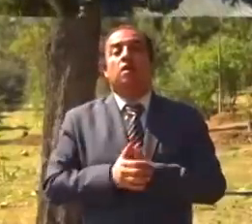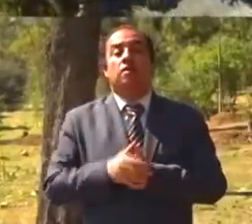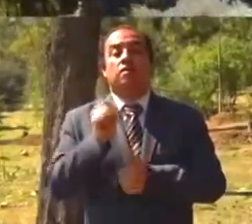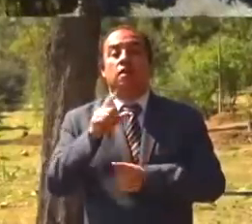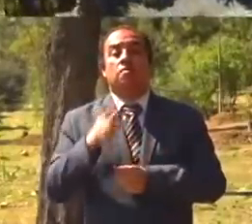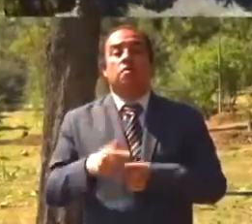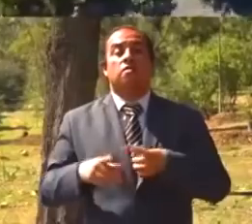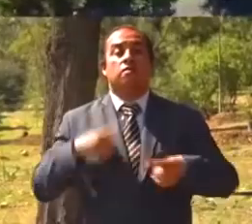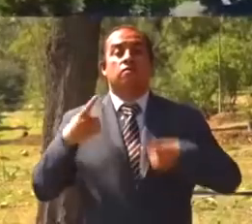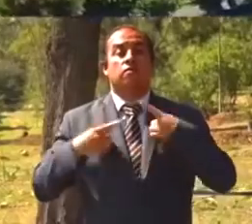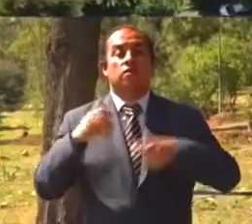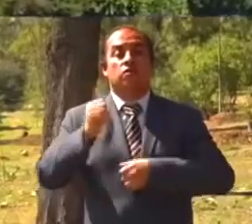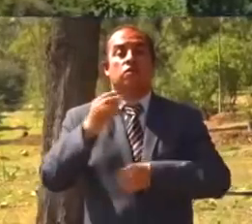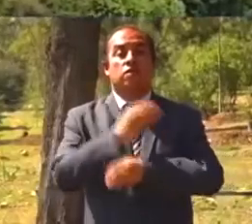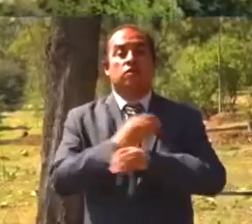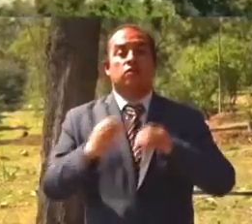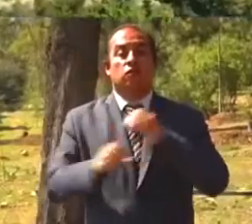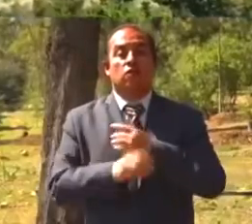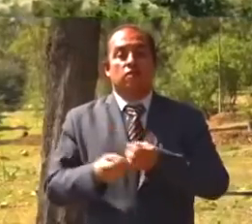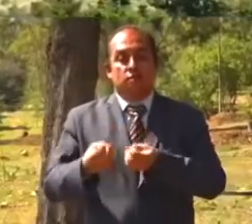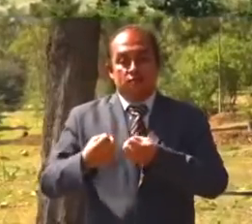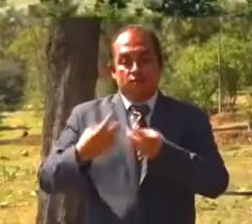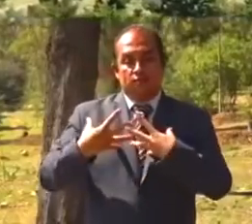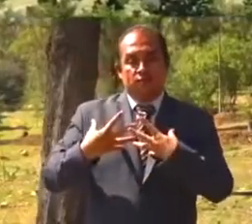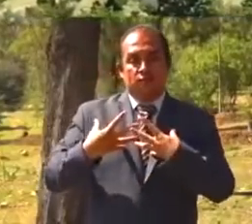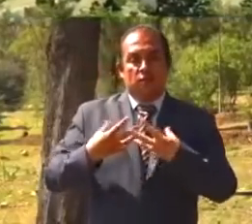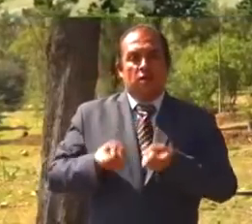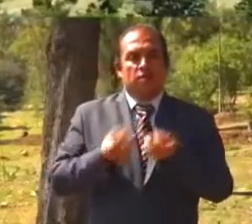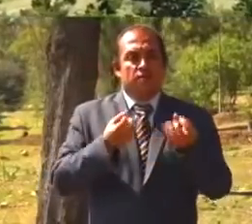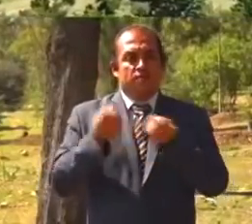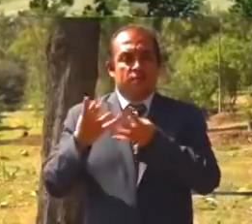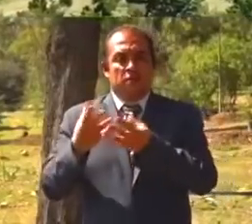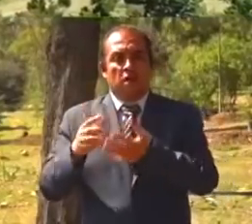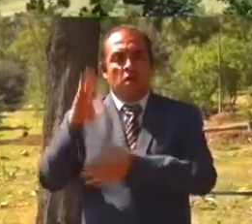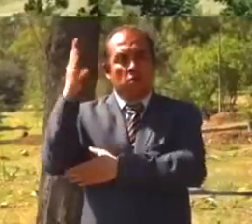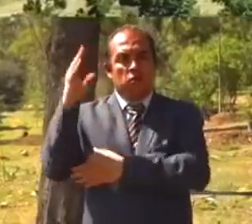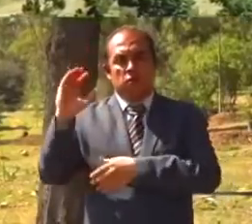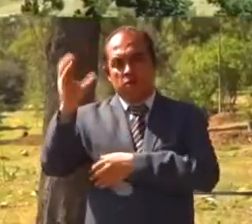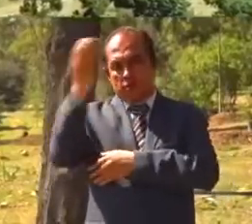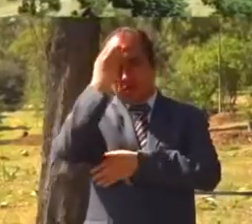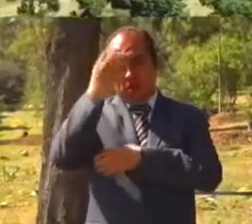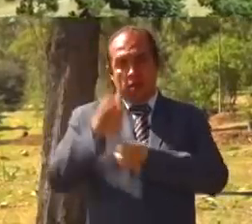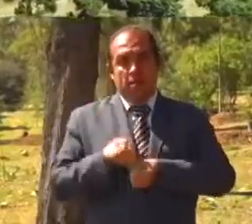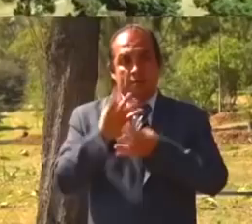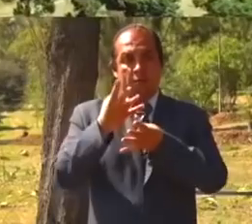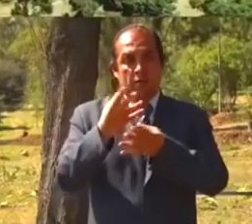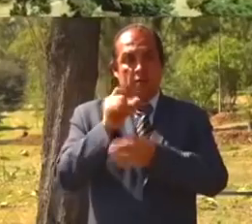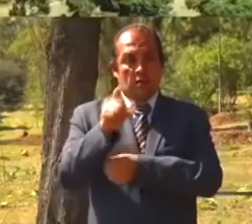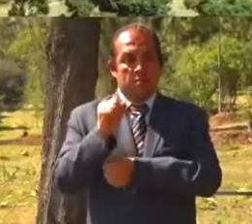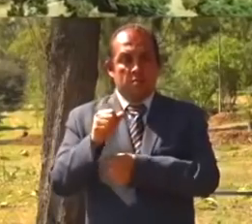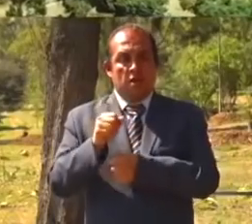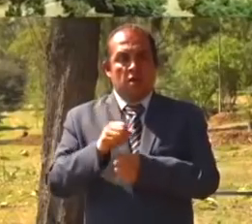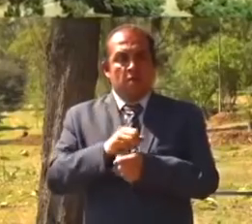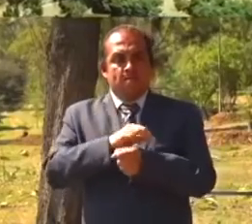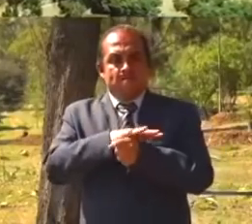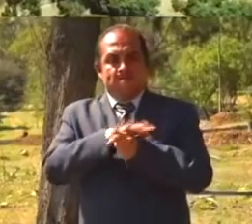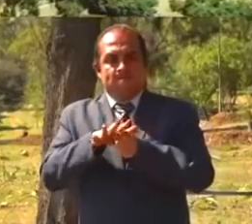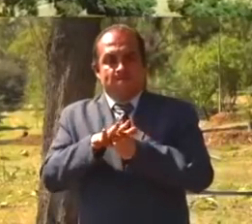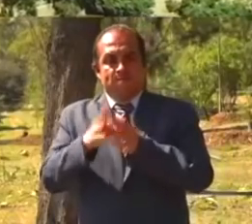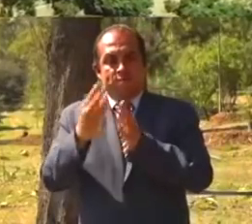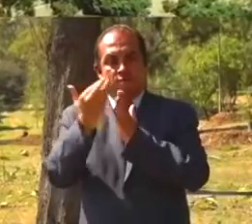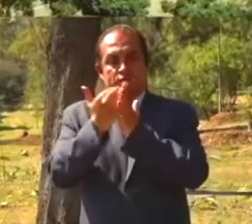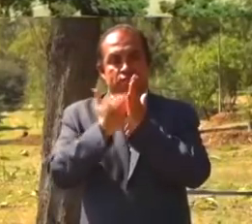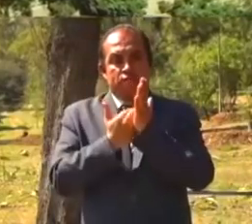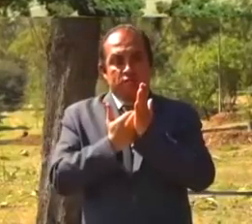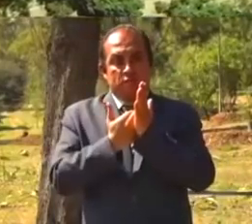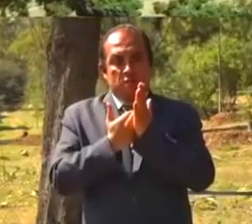gozar de otras cosas que nos ofrece este bosque de Chapultepec. Nos ofrece, por ejemplo, la capacidad de reducir